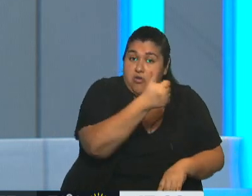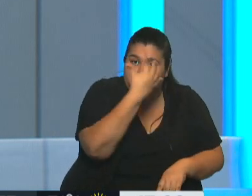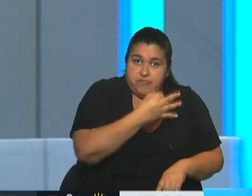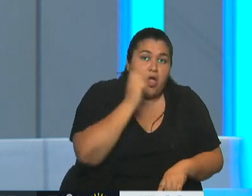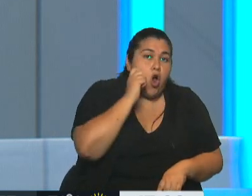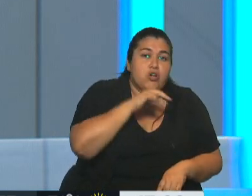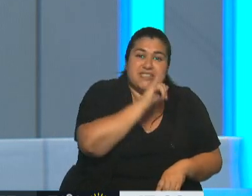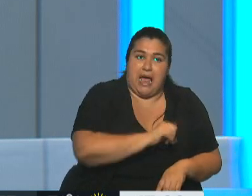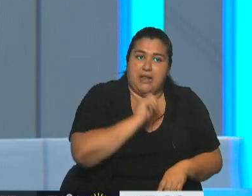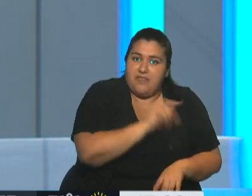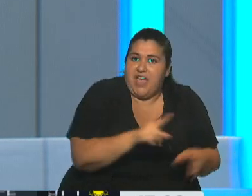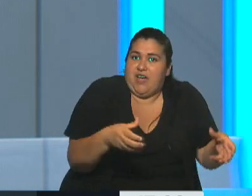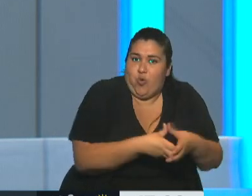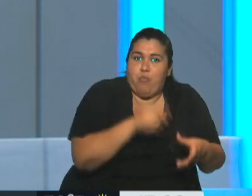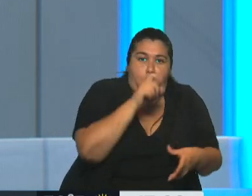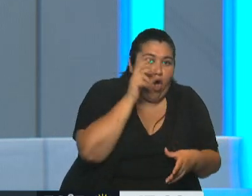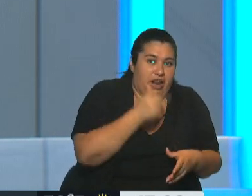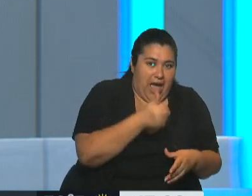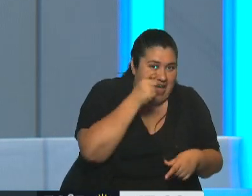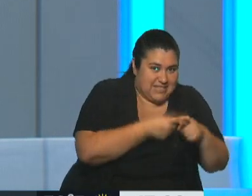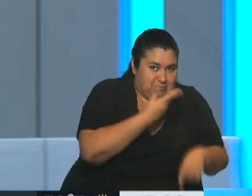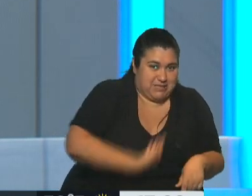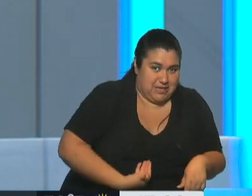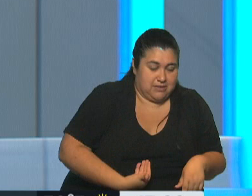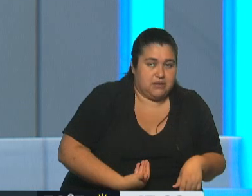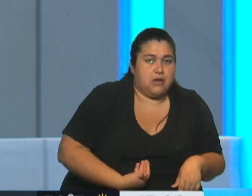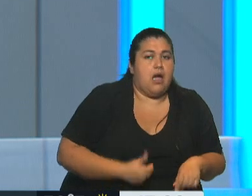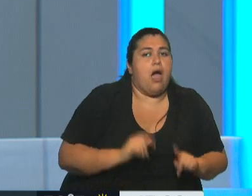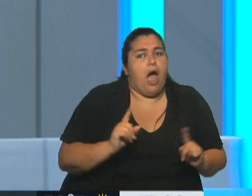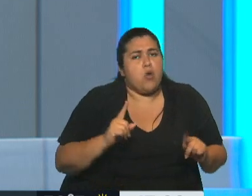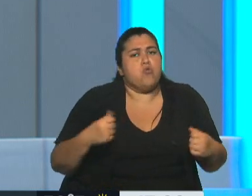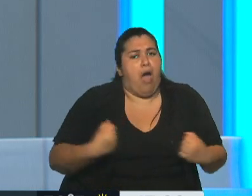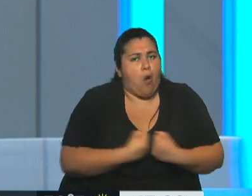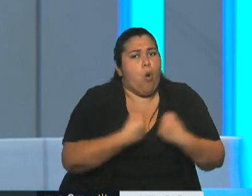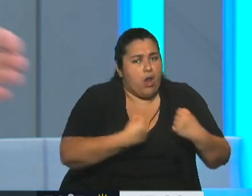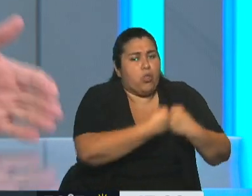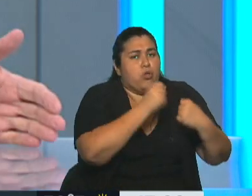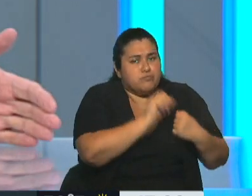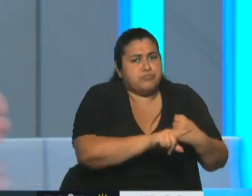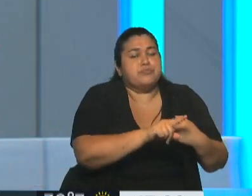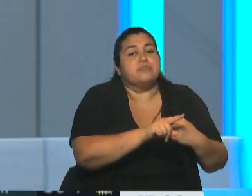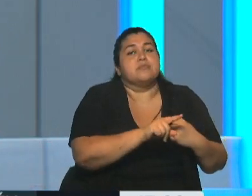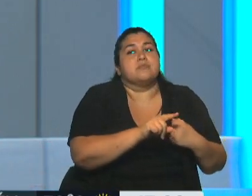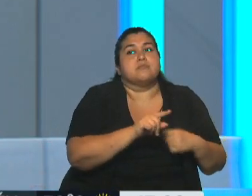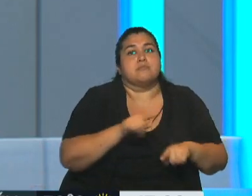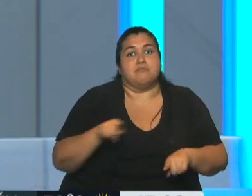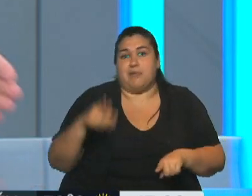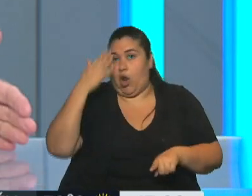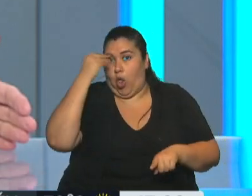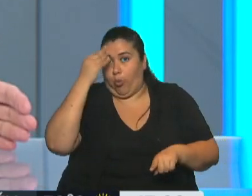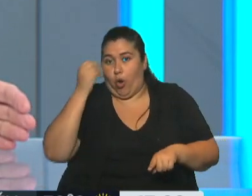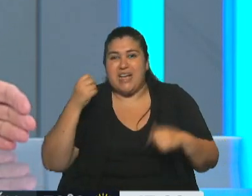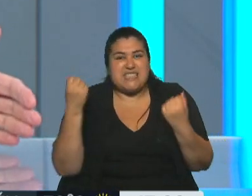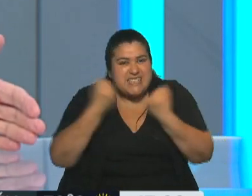González del correísmo. Si bien hay un intento de acuerdo en algunos puntos con el correísmo, él proviene primero de un